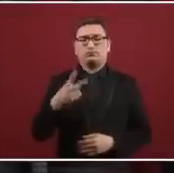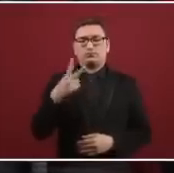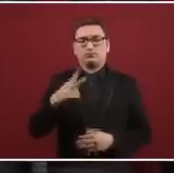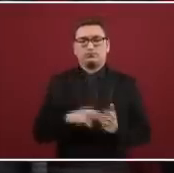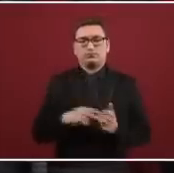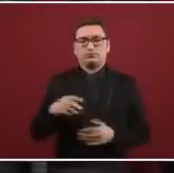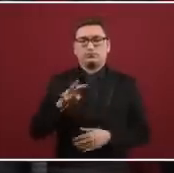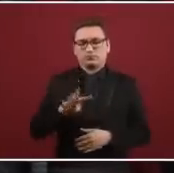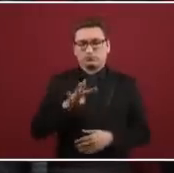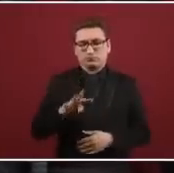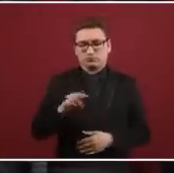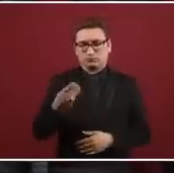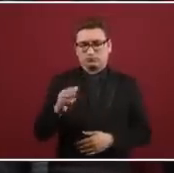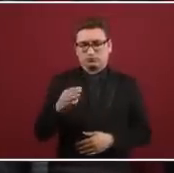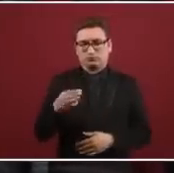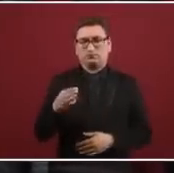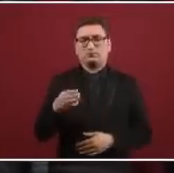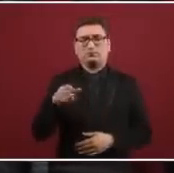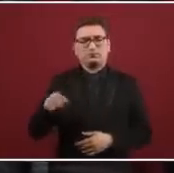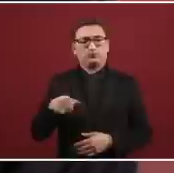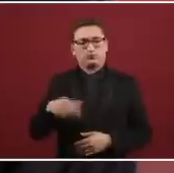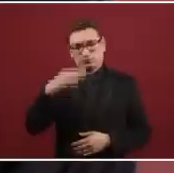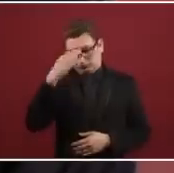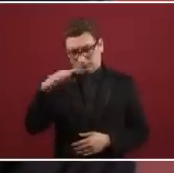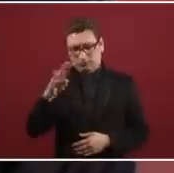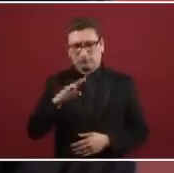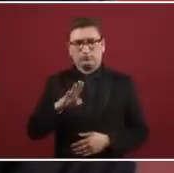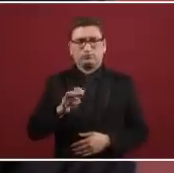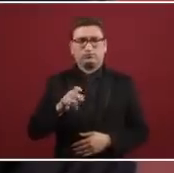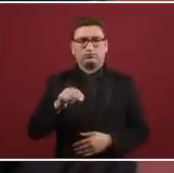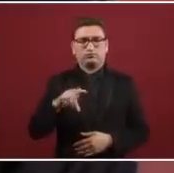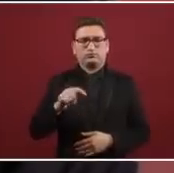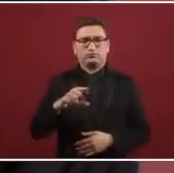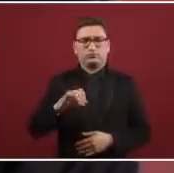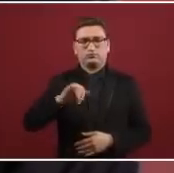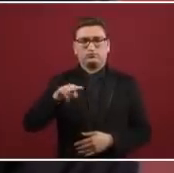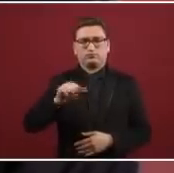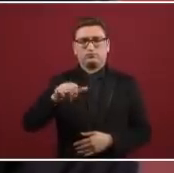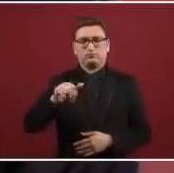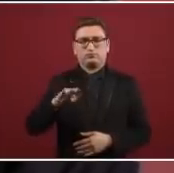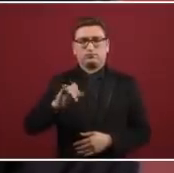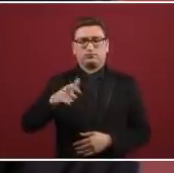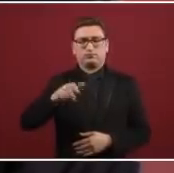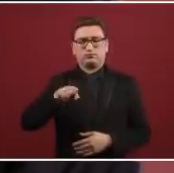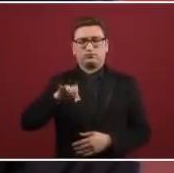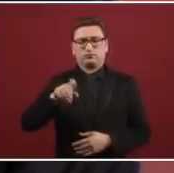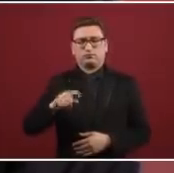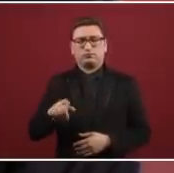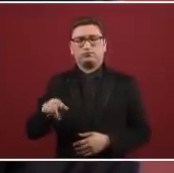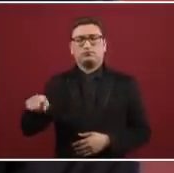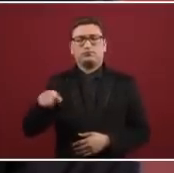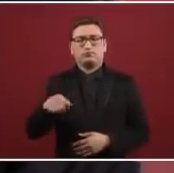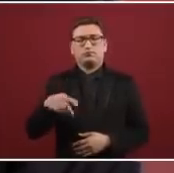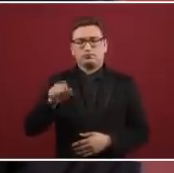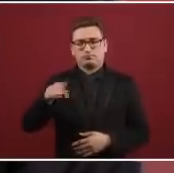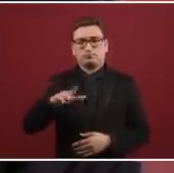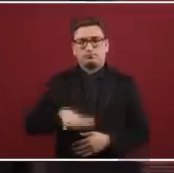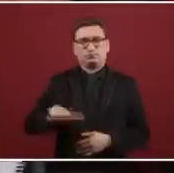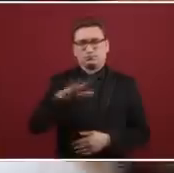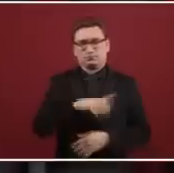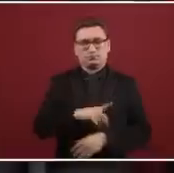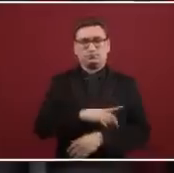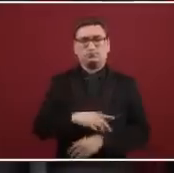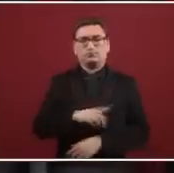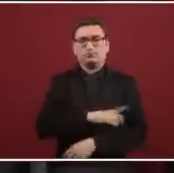HG 101-333-2019, del mes de mayo, que presentó el señor Benito Juárez, Juan Bosques Angulo, en la delegación Benito Juárez,